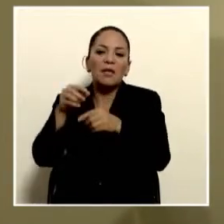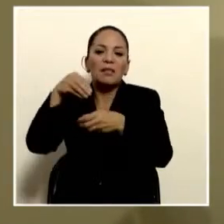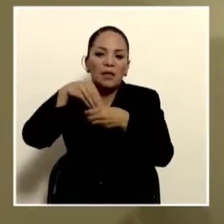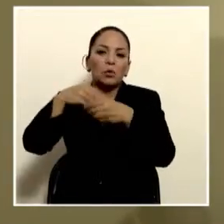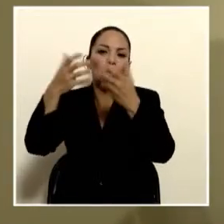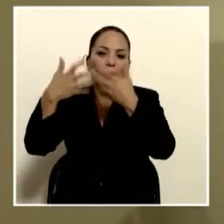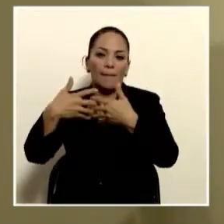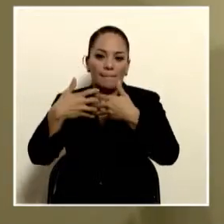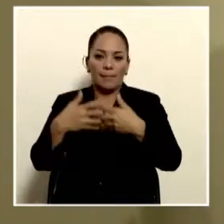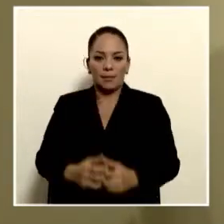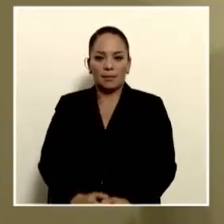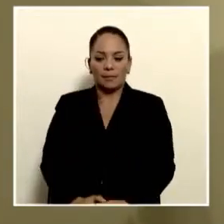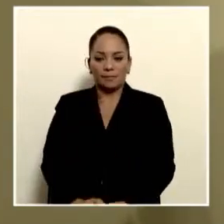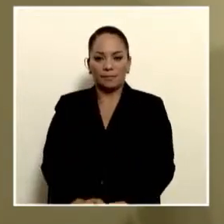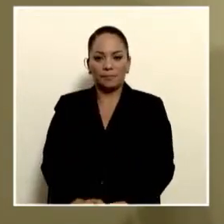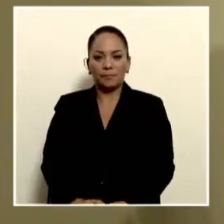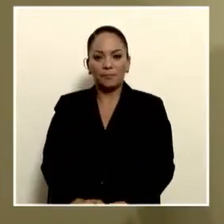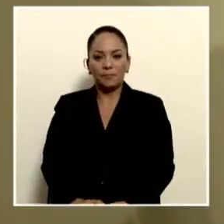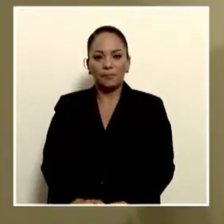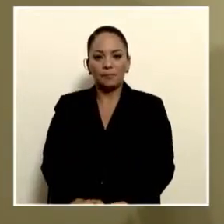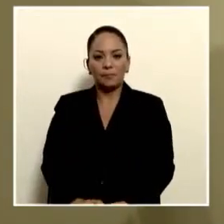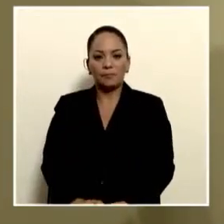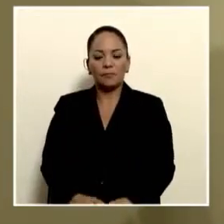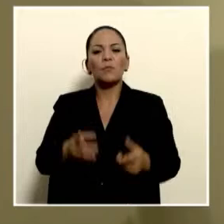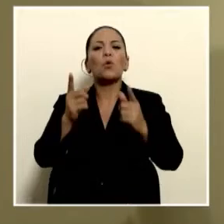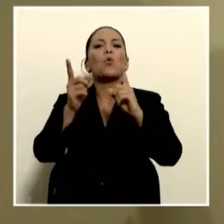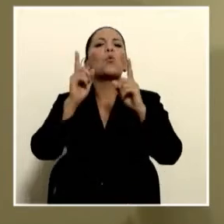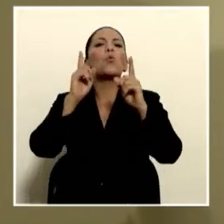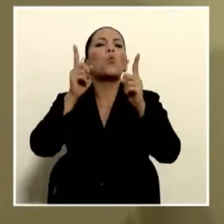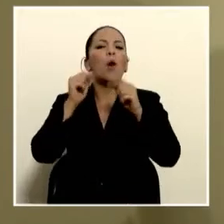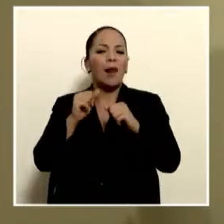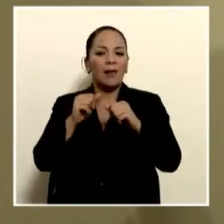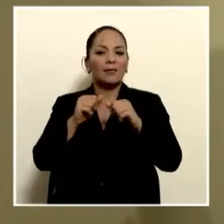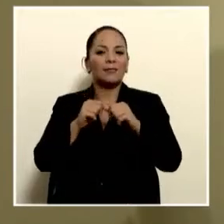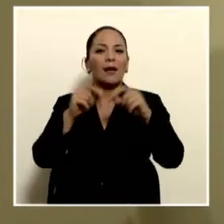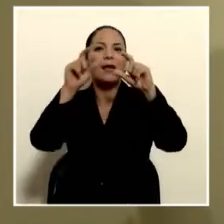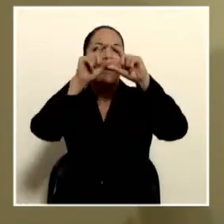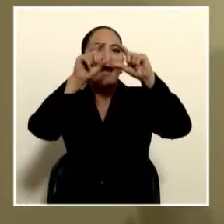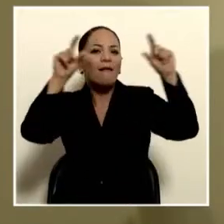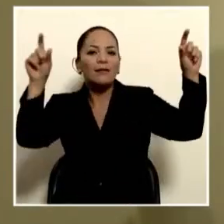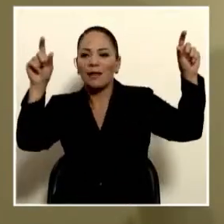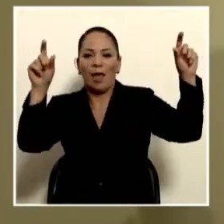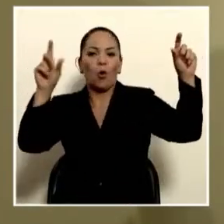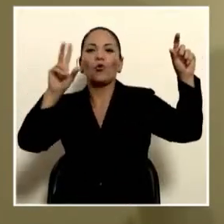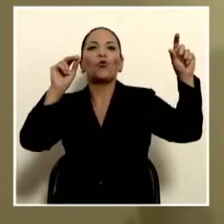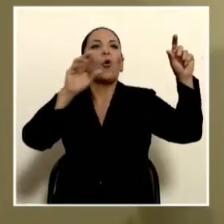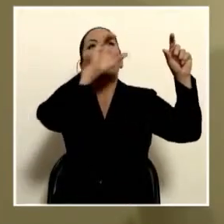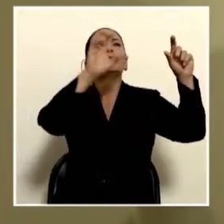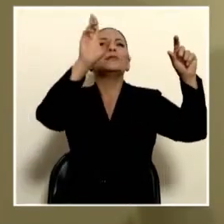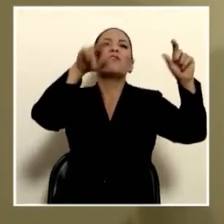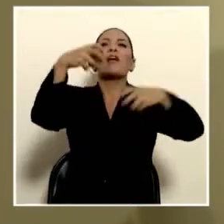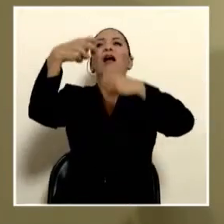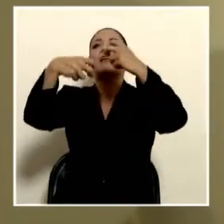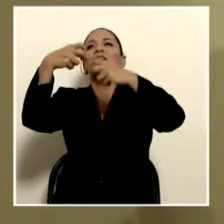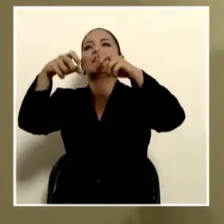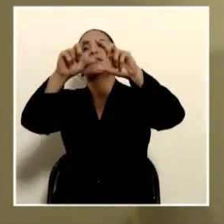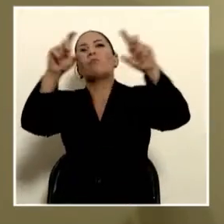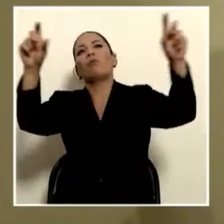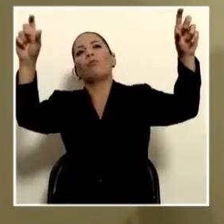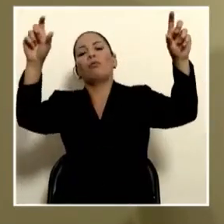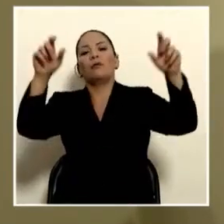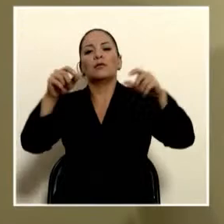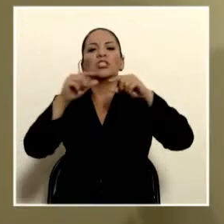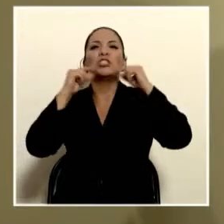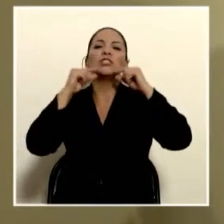empresa. Entonces, ¿cuál es el encabezado? El encabezado no es Costa Rica está en crisis.